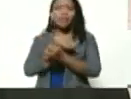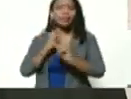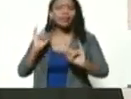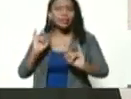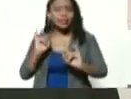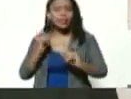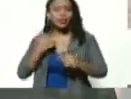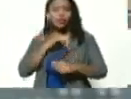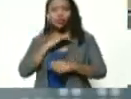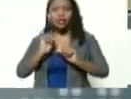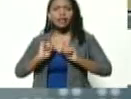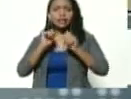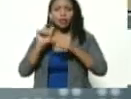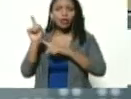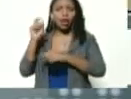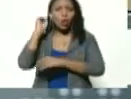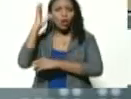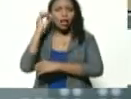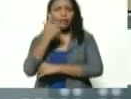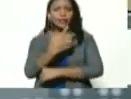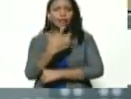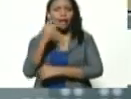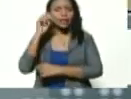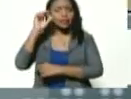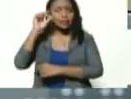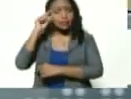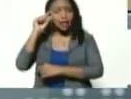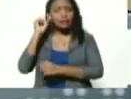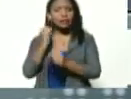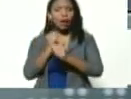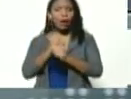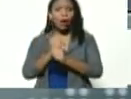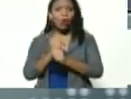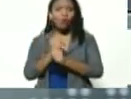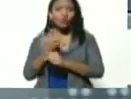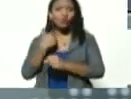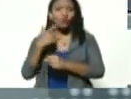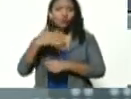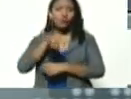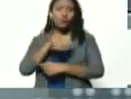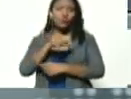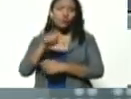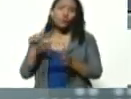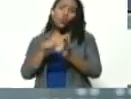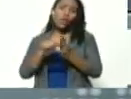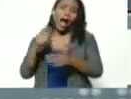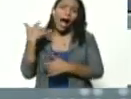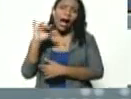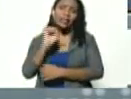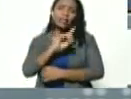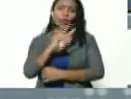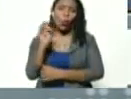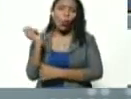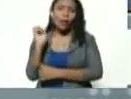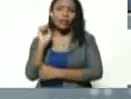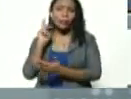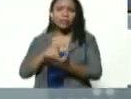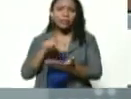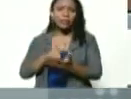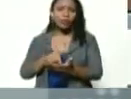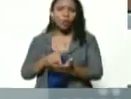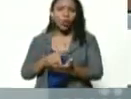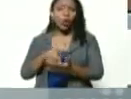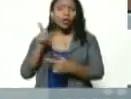hemos iniciado estas jornadas, 3 días de trabajo, donde contamos con 140 participantes, 40 de ellos han